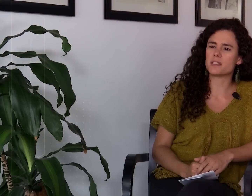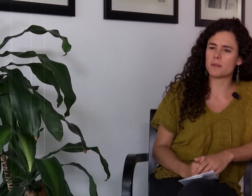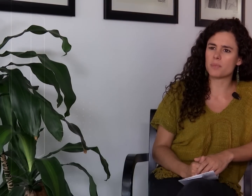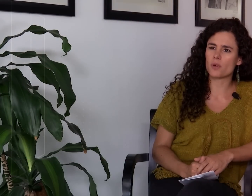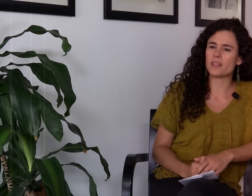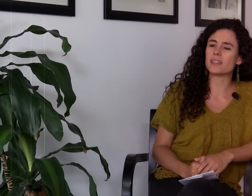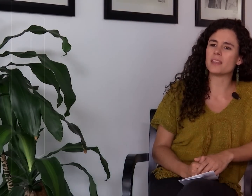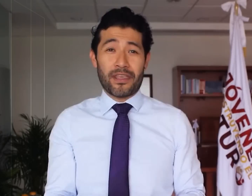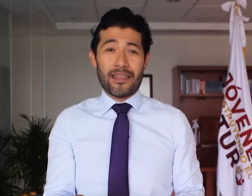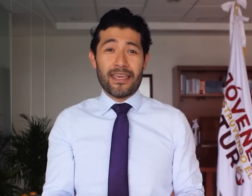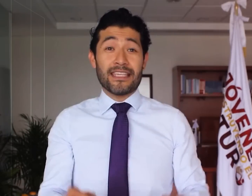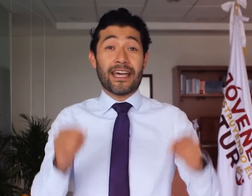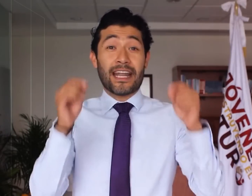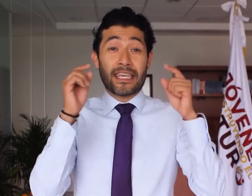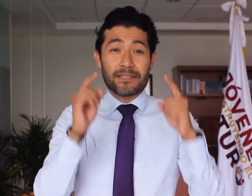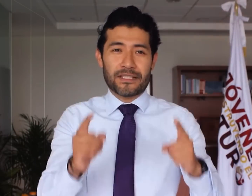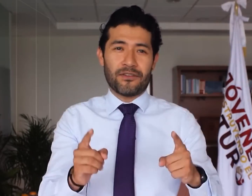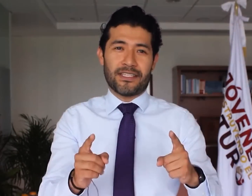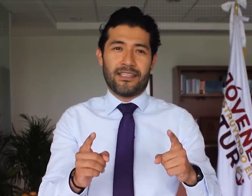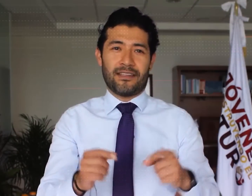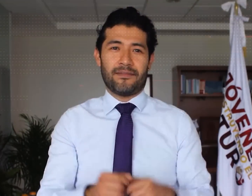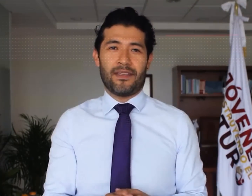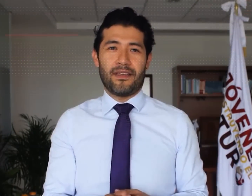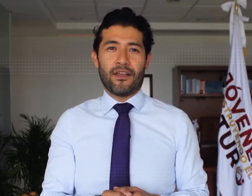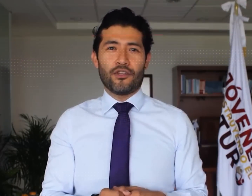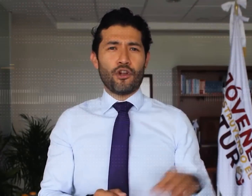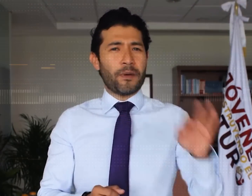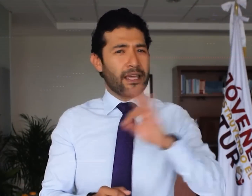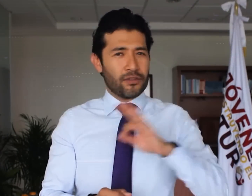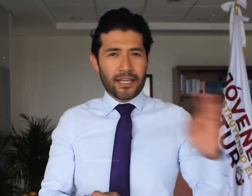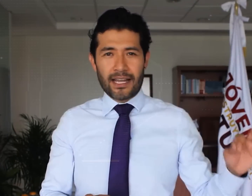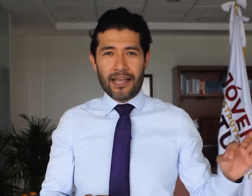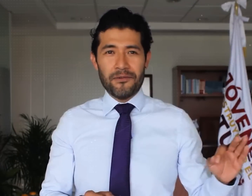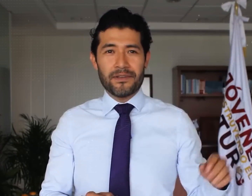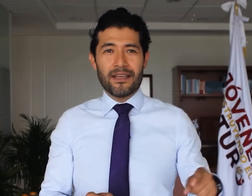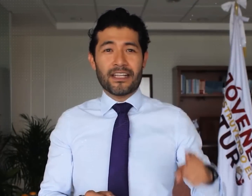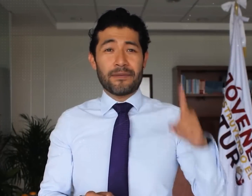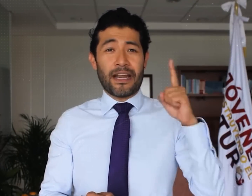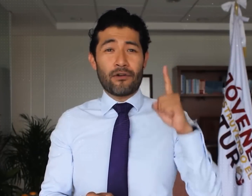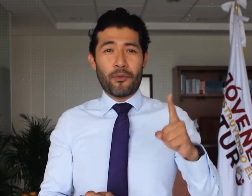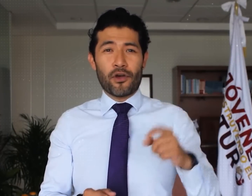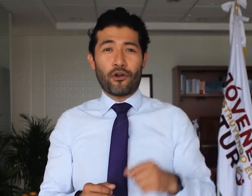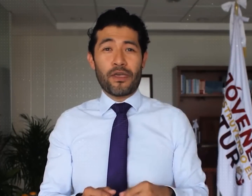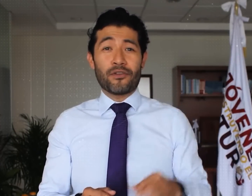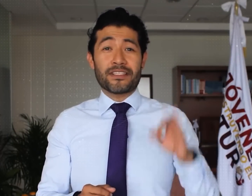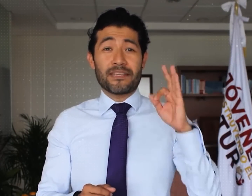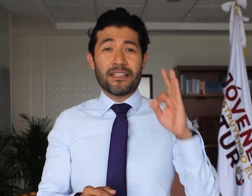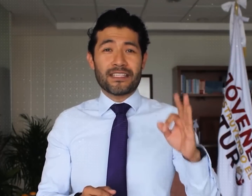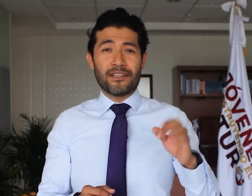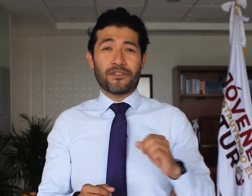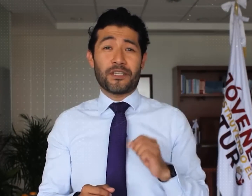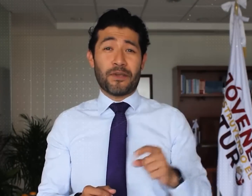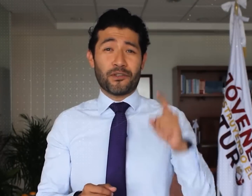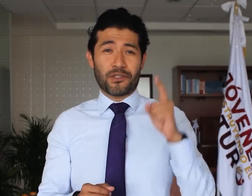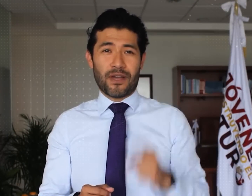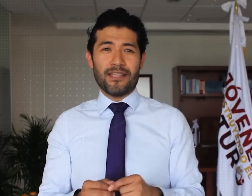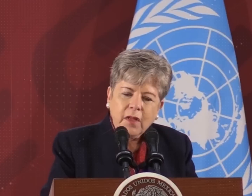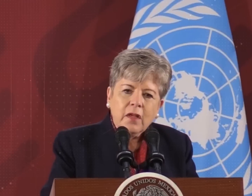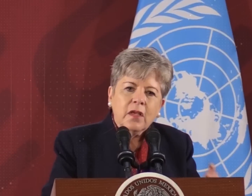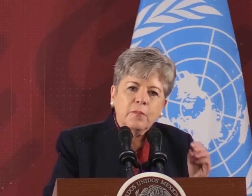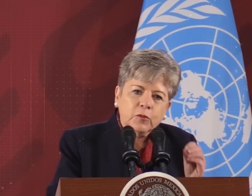títulos académicos, se trata de hombres y mujeres con convicciones, principios e ideales. En el gabinete hay relevo